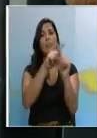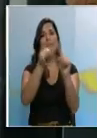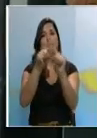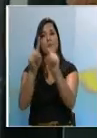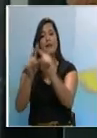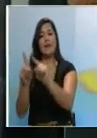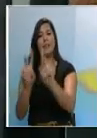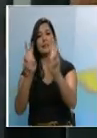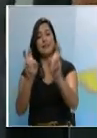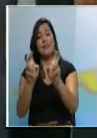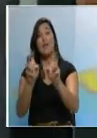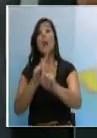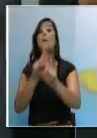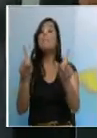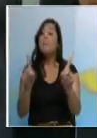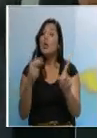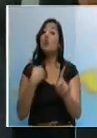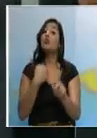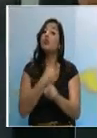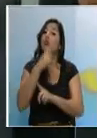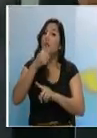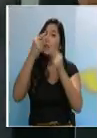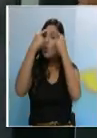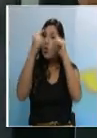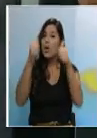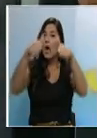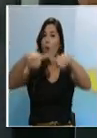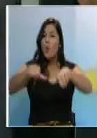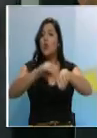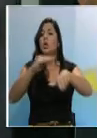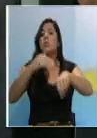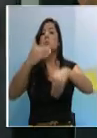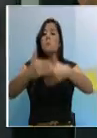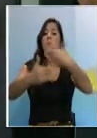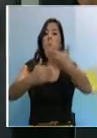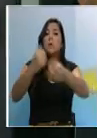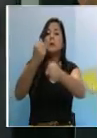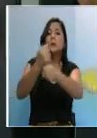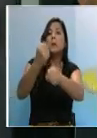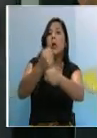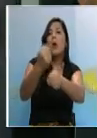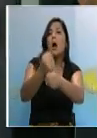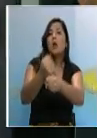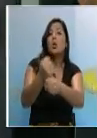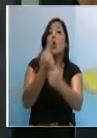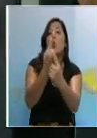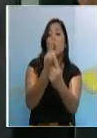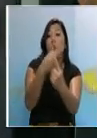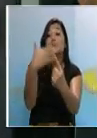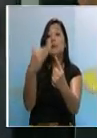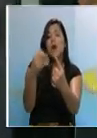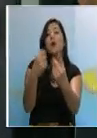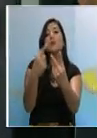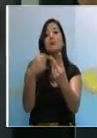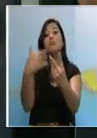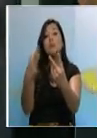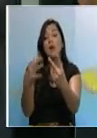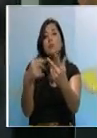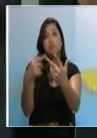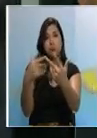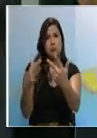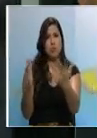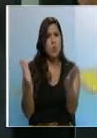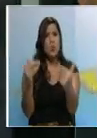es poder ir alcanzando los acuerdos y que los vayamos trabajando de uno en uno. No hay ningún problema. Se han